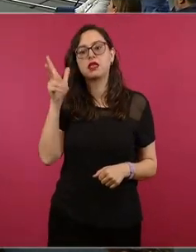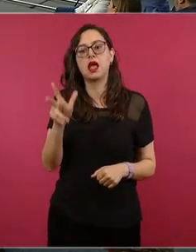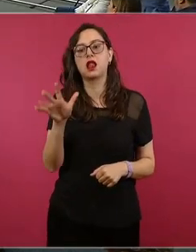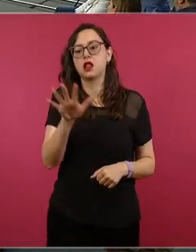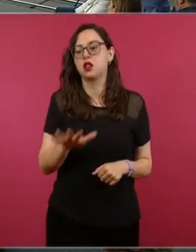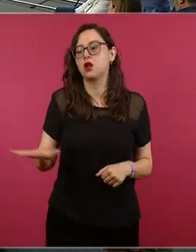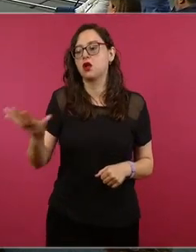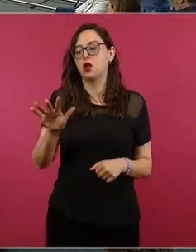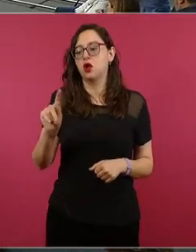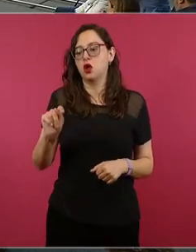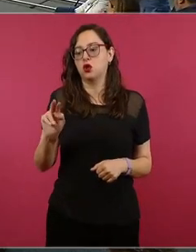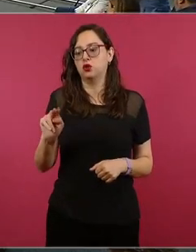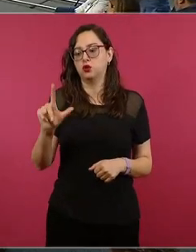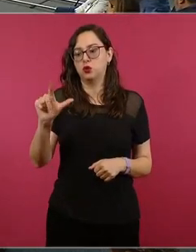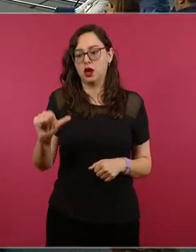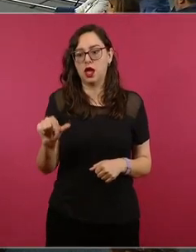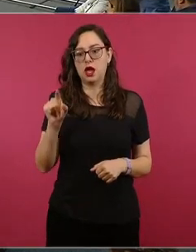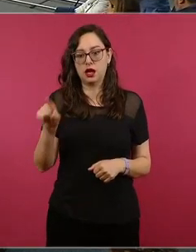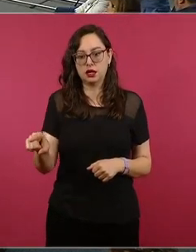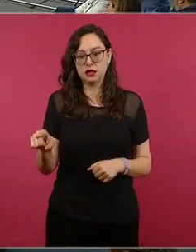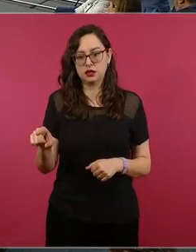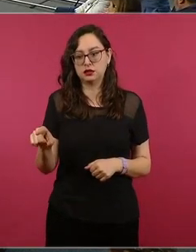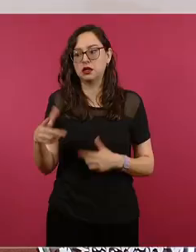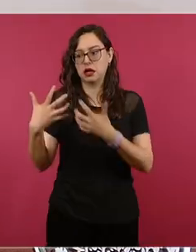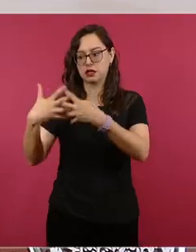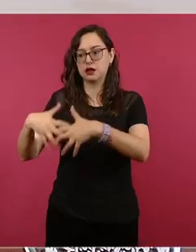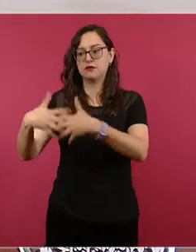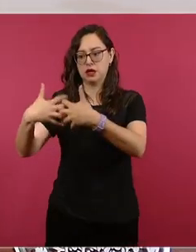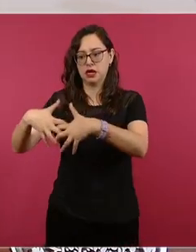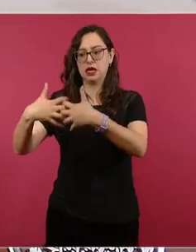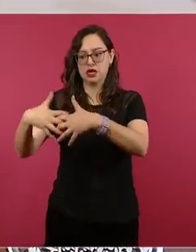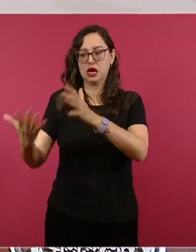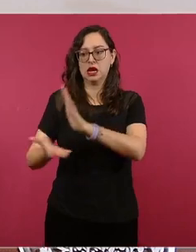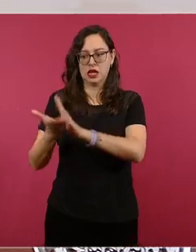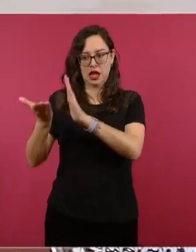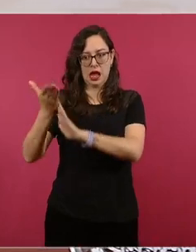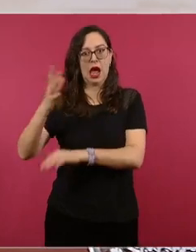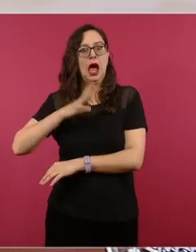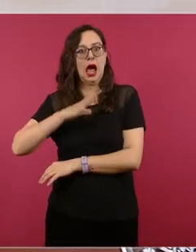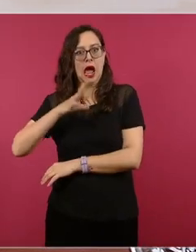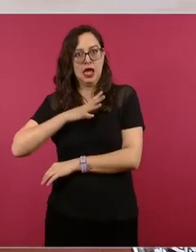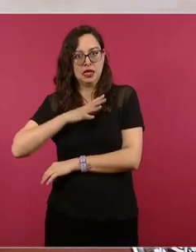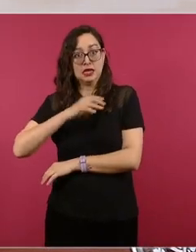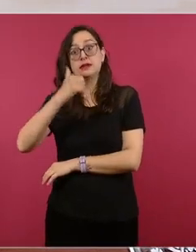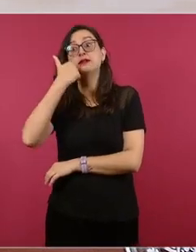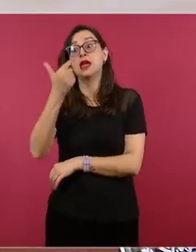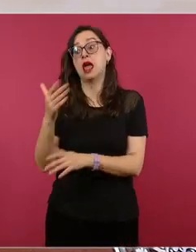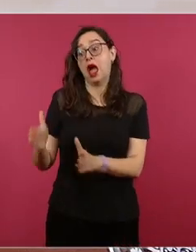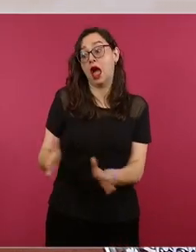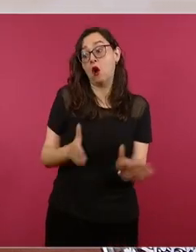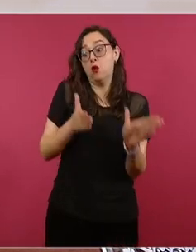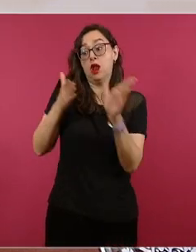ya hay una refinería ahí, y junto compraron un terreno